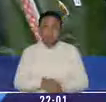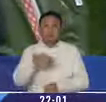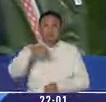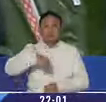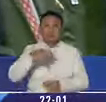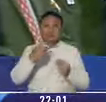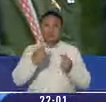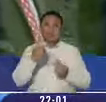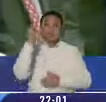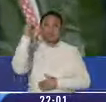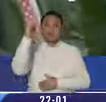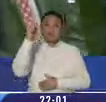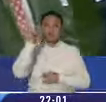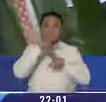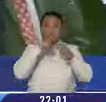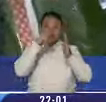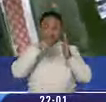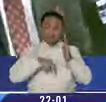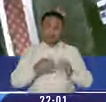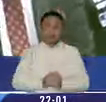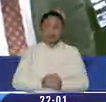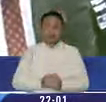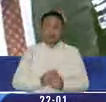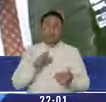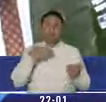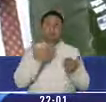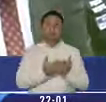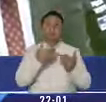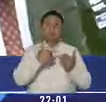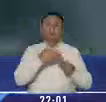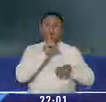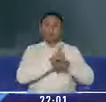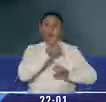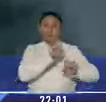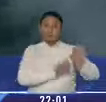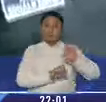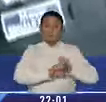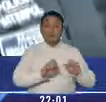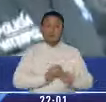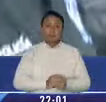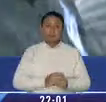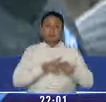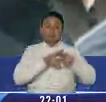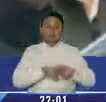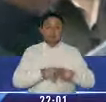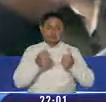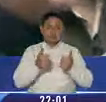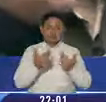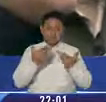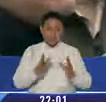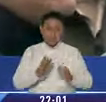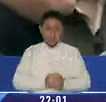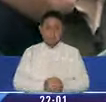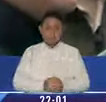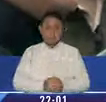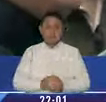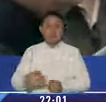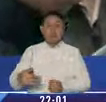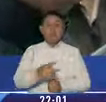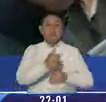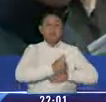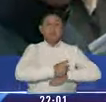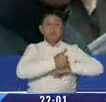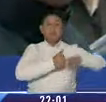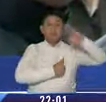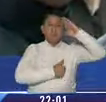de minutos sus derechos. A su arribo se le practicó una valoración médica. Y una vez verificado su estado de salud, fue puesto a